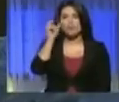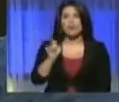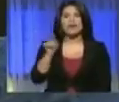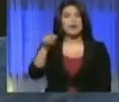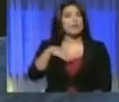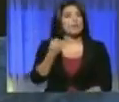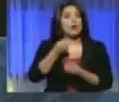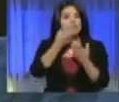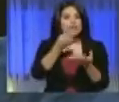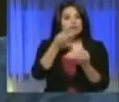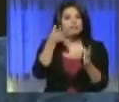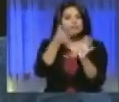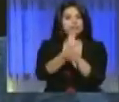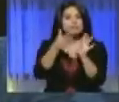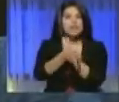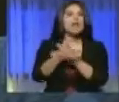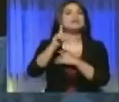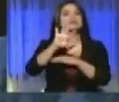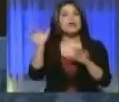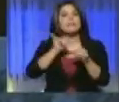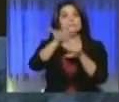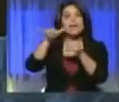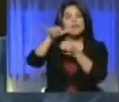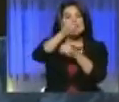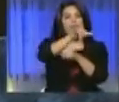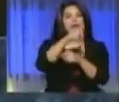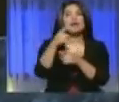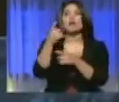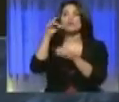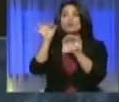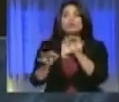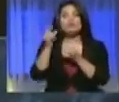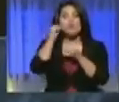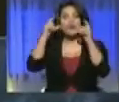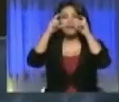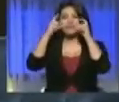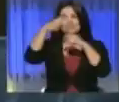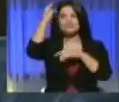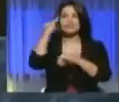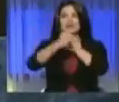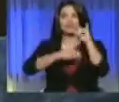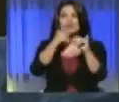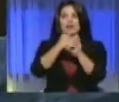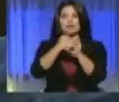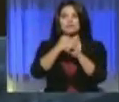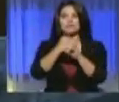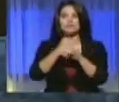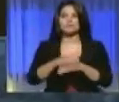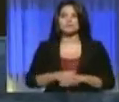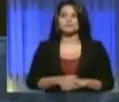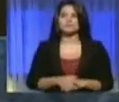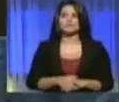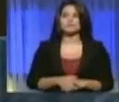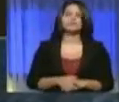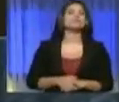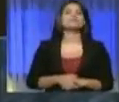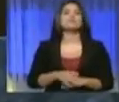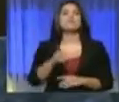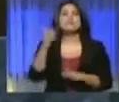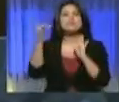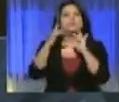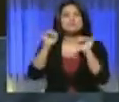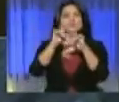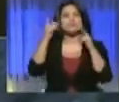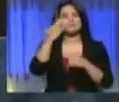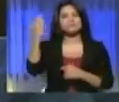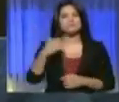gira en sus primeros días a nuestra canciller desde Arabia Saudita. Adelante, canciller,